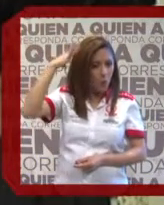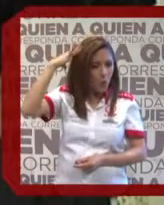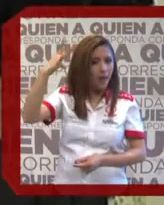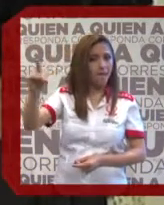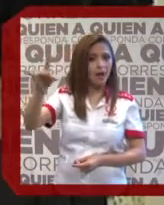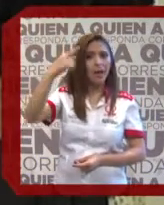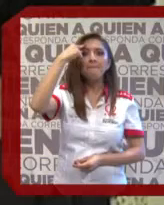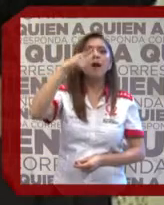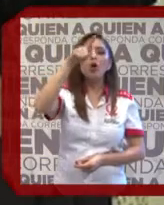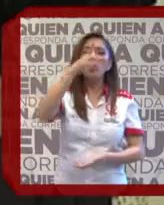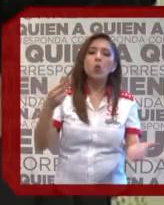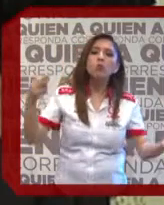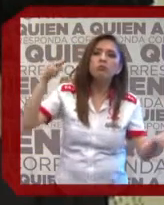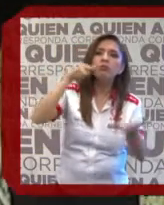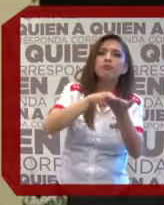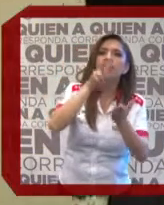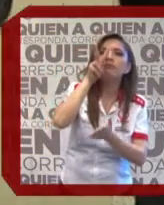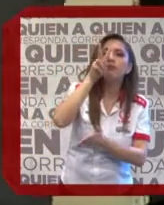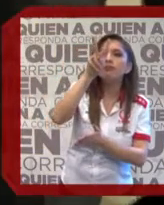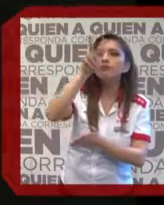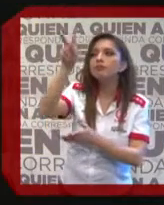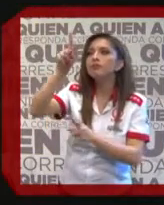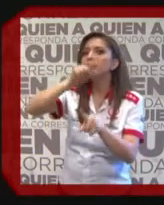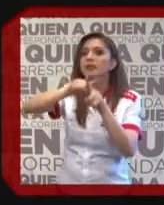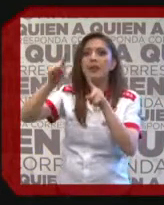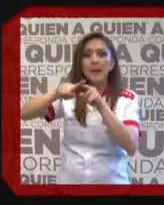conectarse espiritualmente con todos los